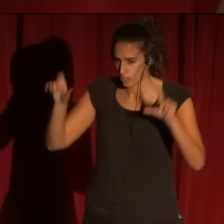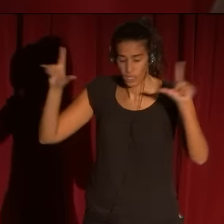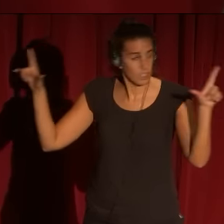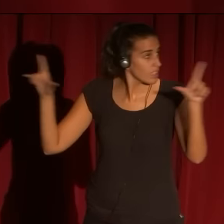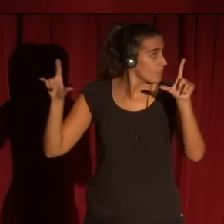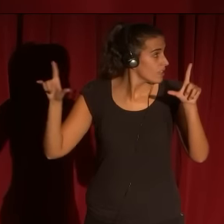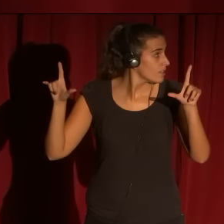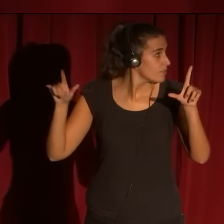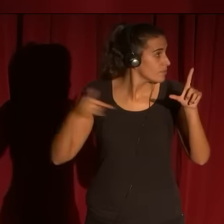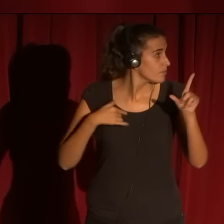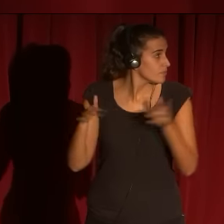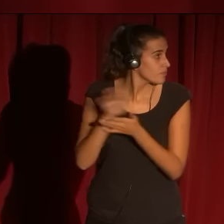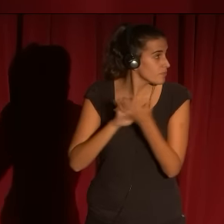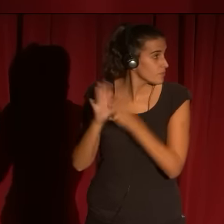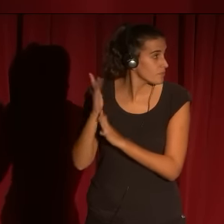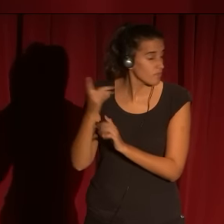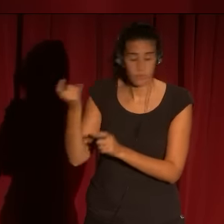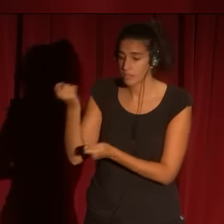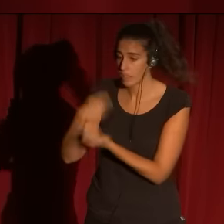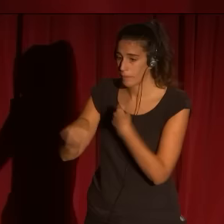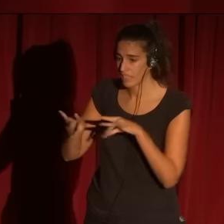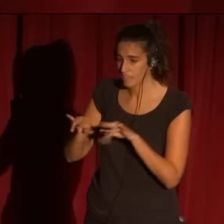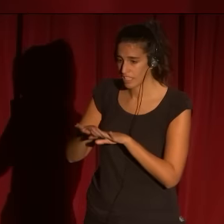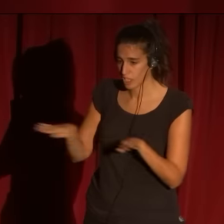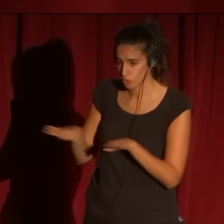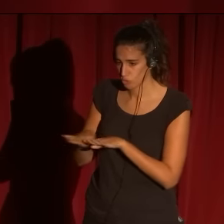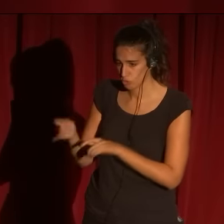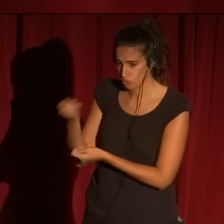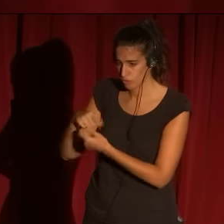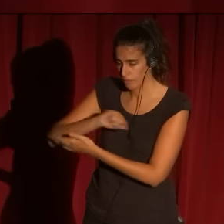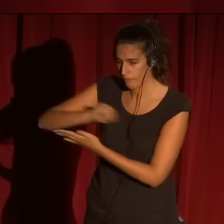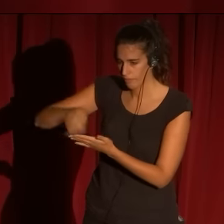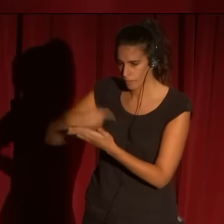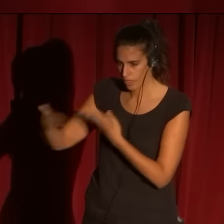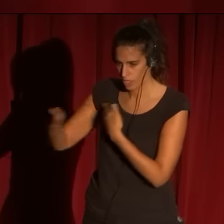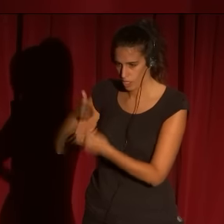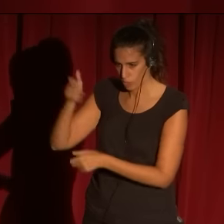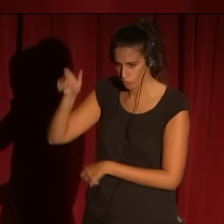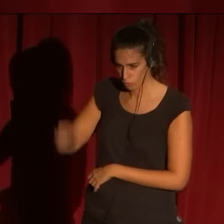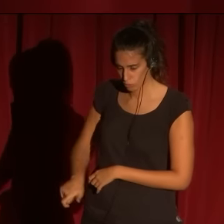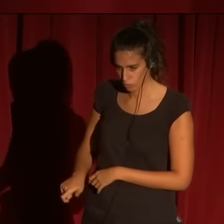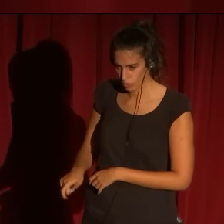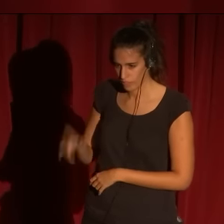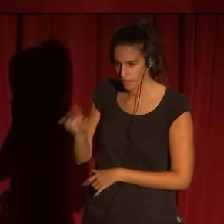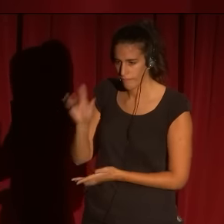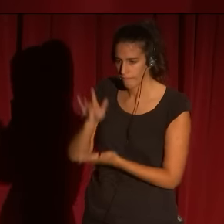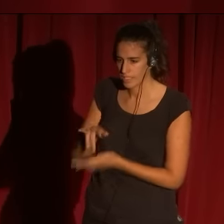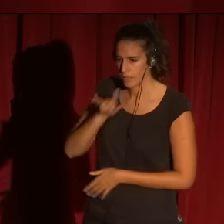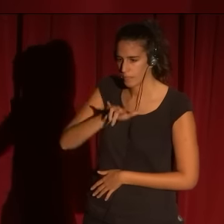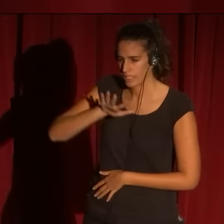derecha que nos habla de una venta de terrenos y Que firma el autor y que peter ersen y que tiene la fecha